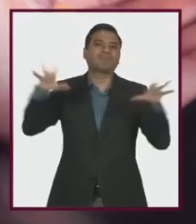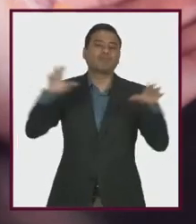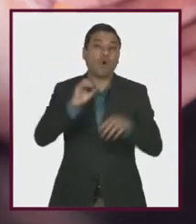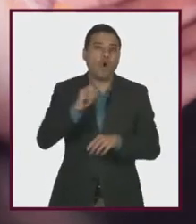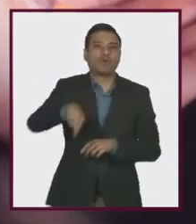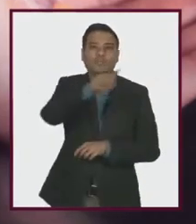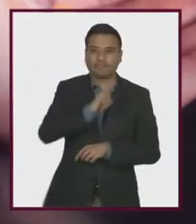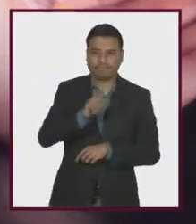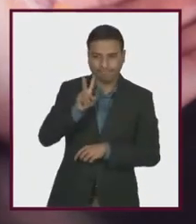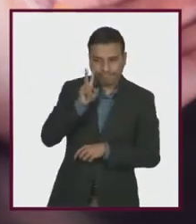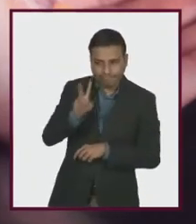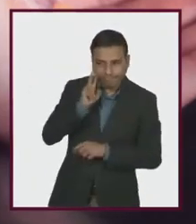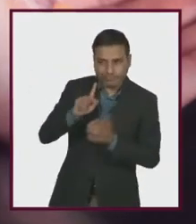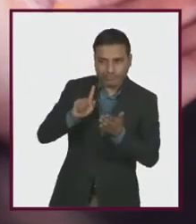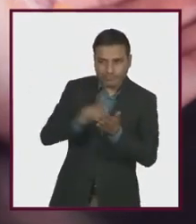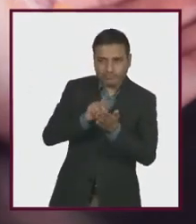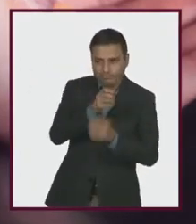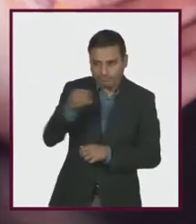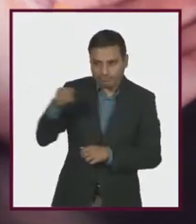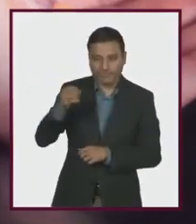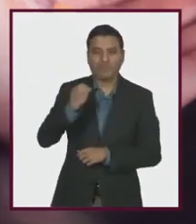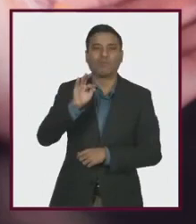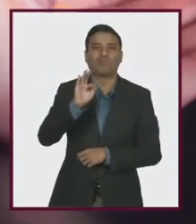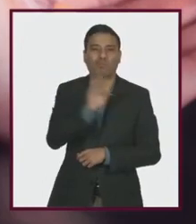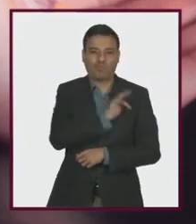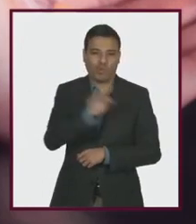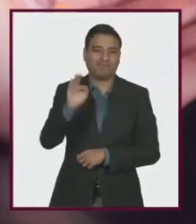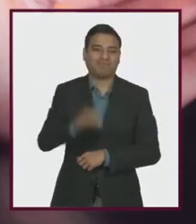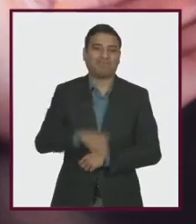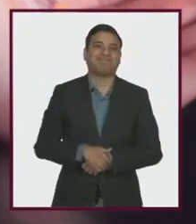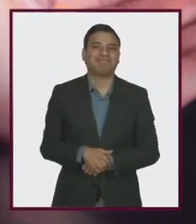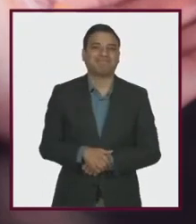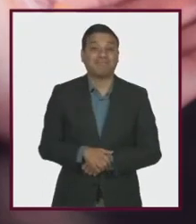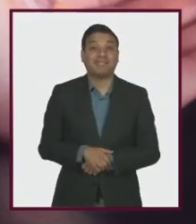lo requieran. Preguntaron por ahí, pues aquí está la alternativa. Por